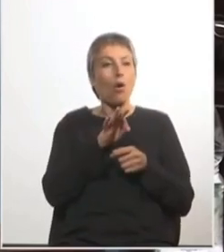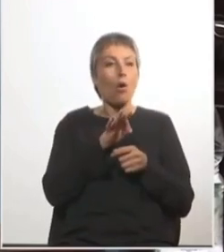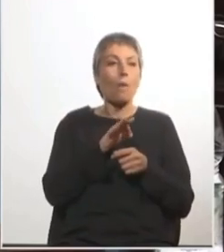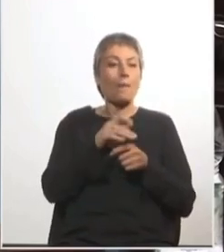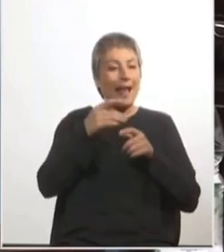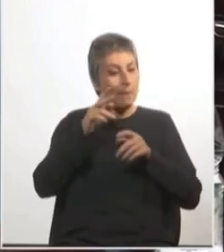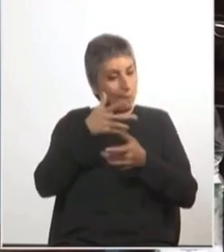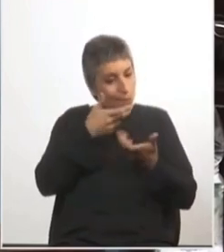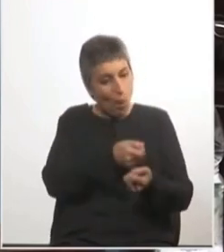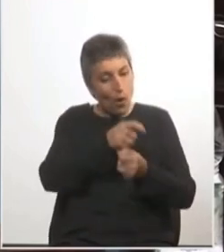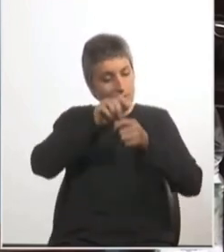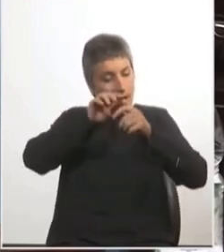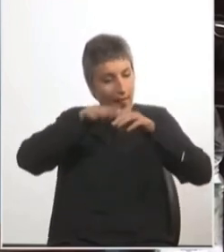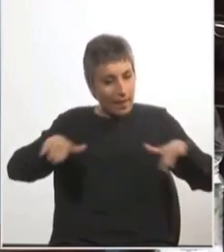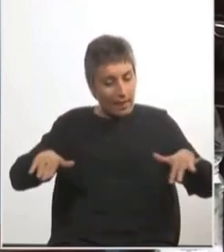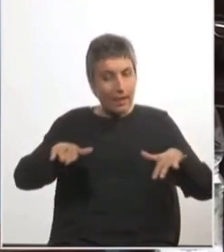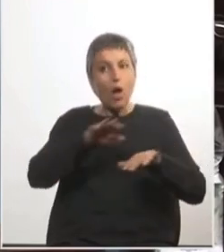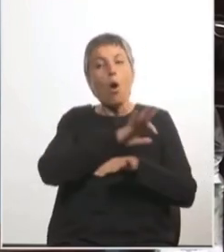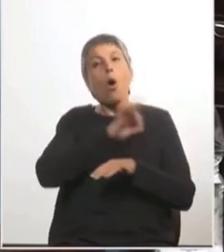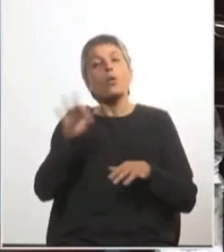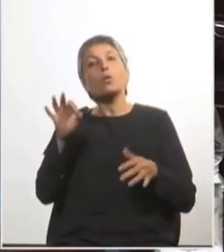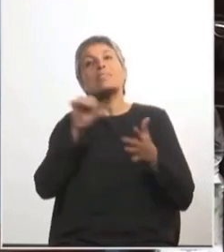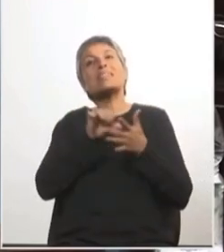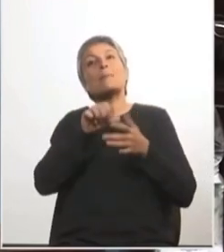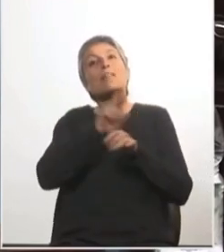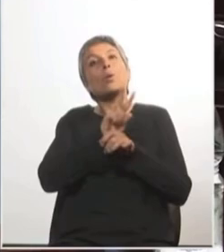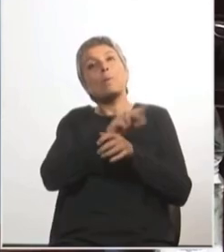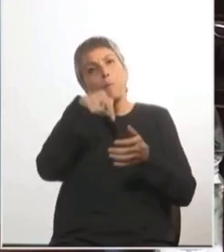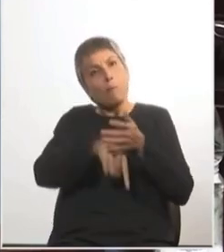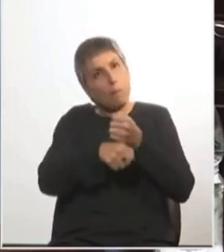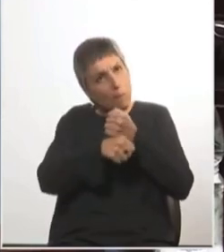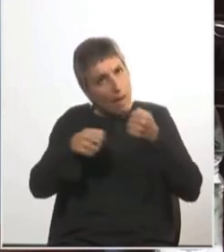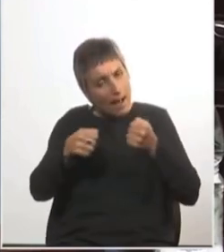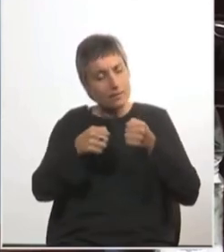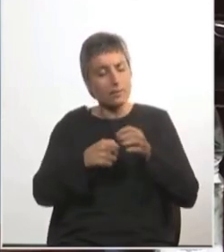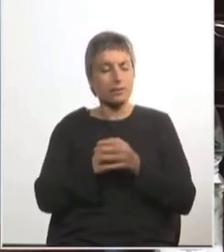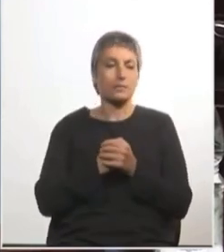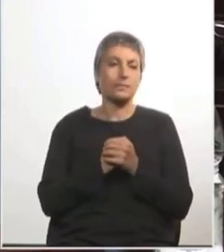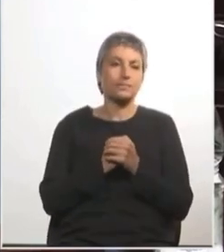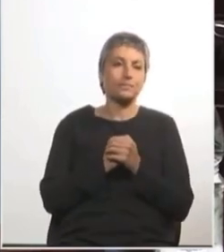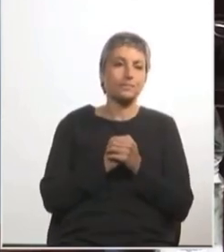la niñez, de un sistema de cuidados más profundo.